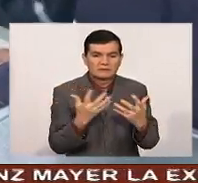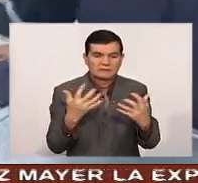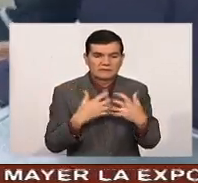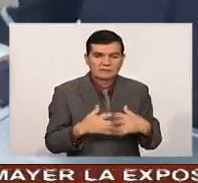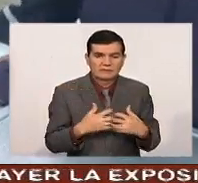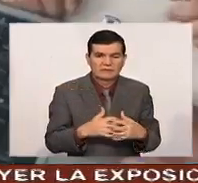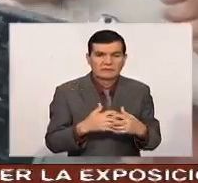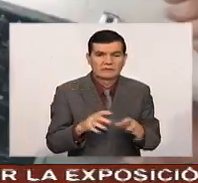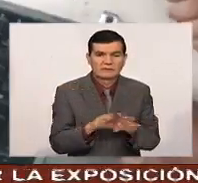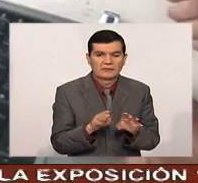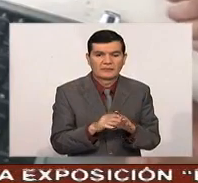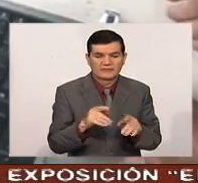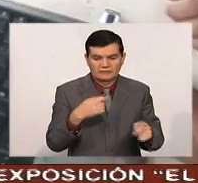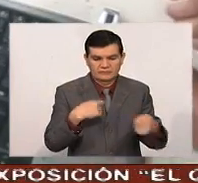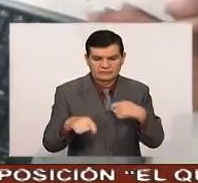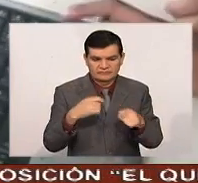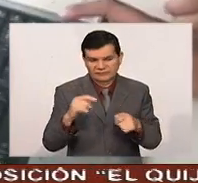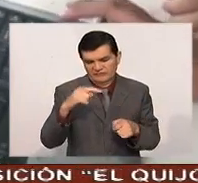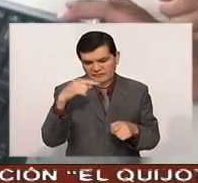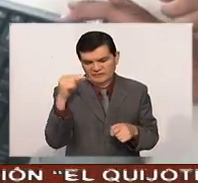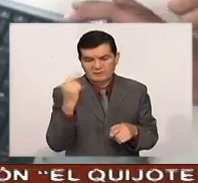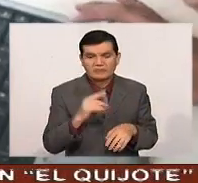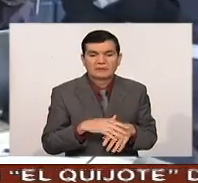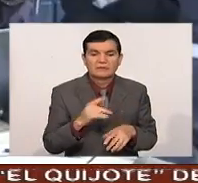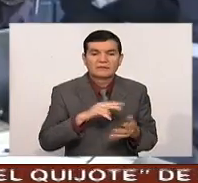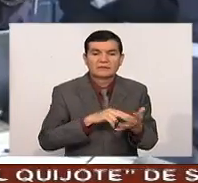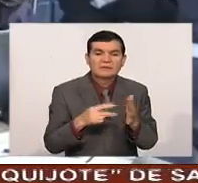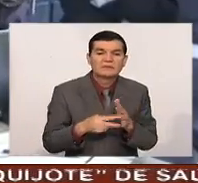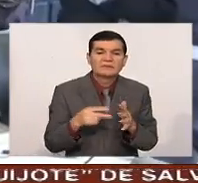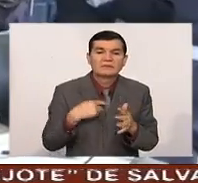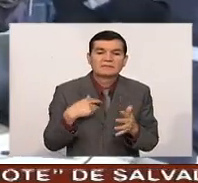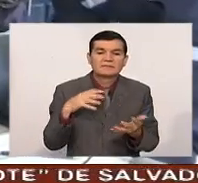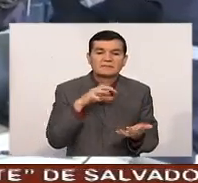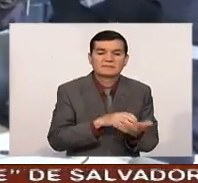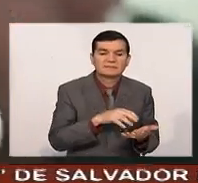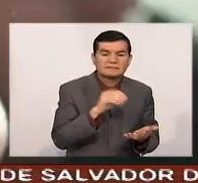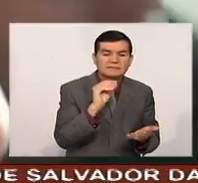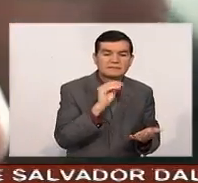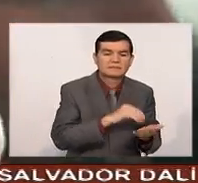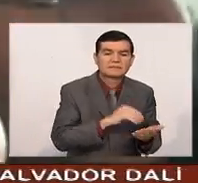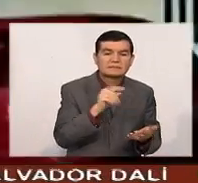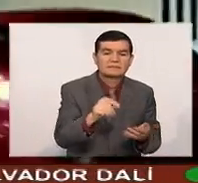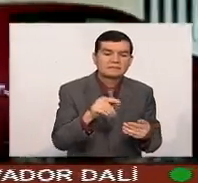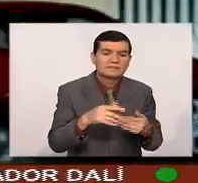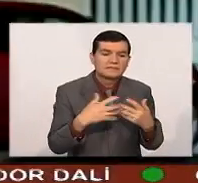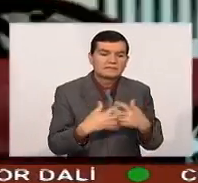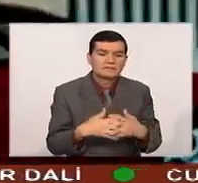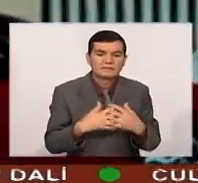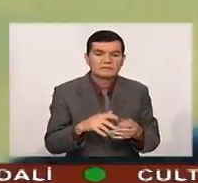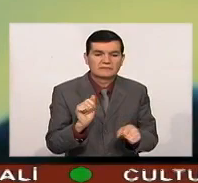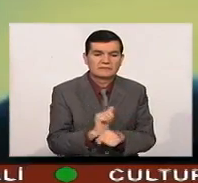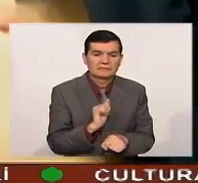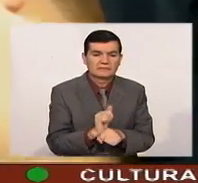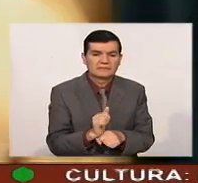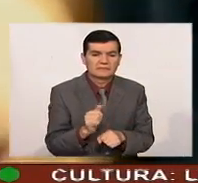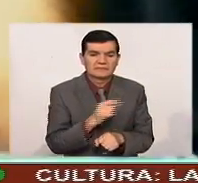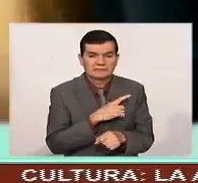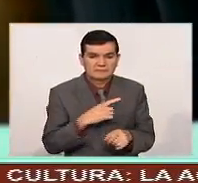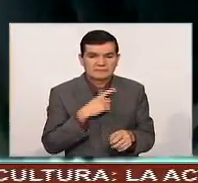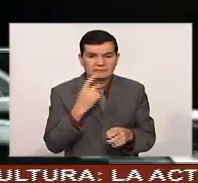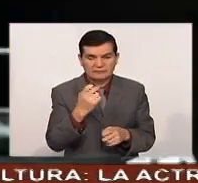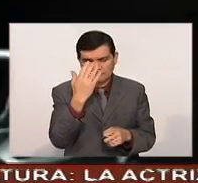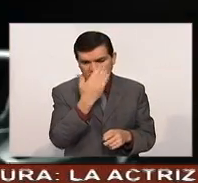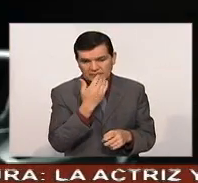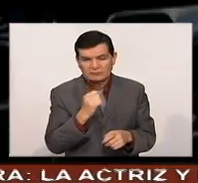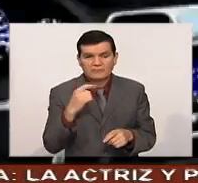manufactura muy flexible. De tal manera que los ingenieros en el sector que van a entrar a la industria automotriz, pues tienen que tener todas estas